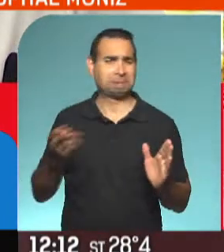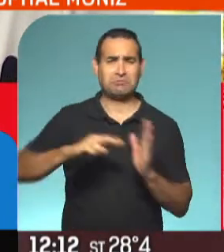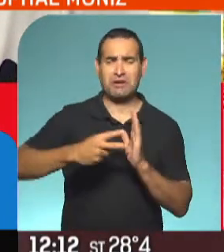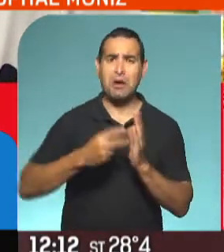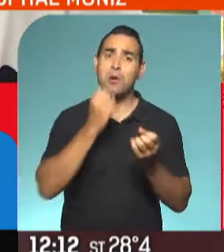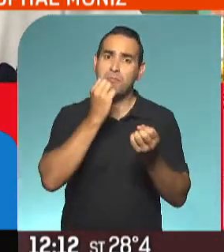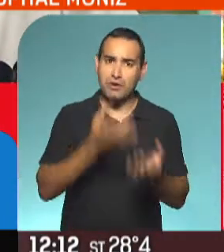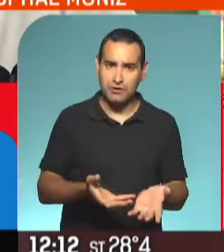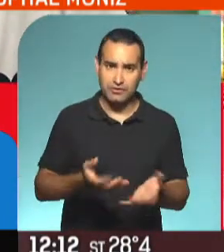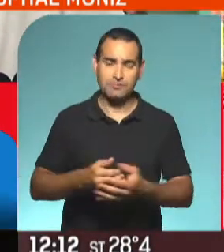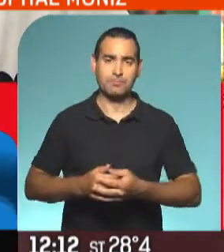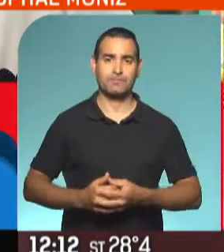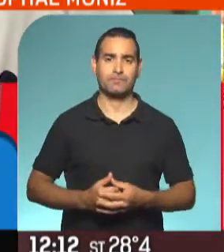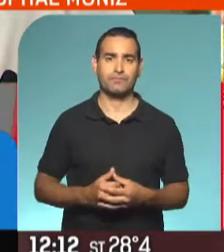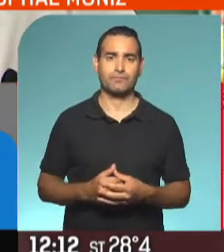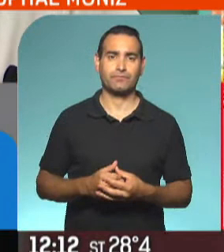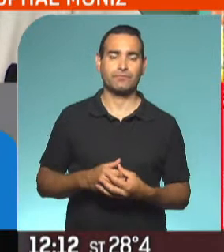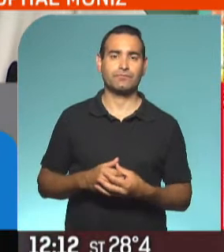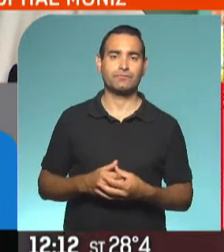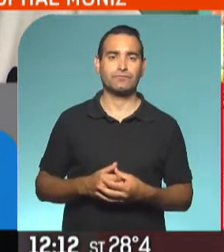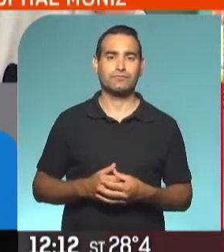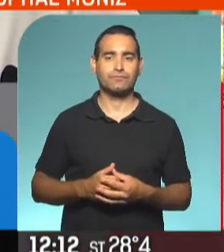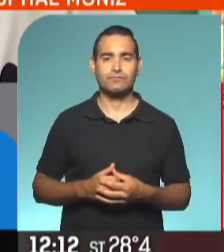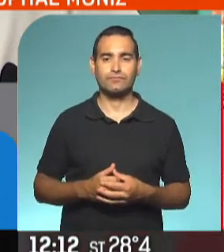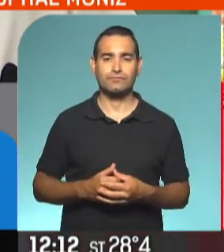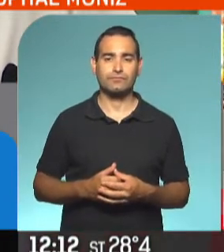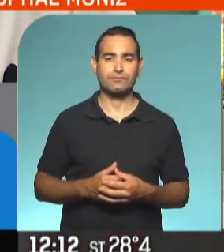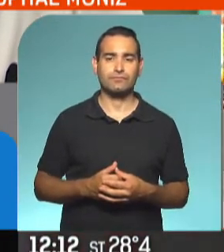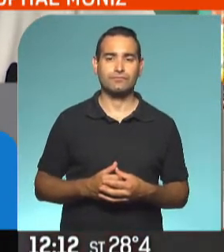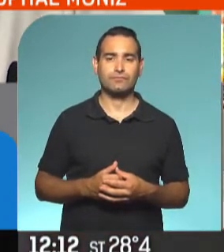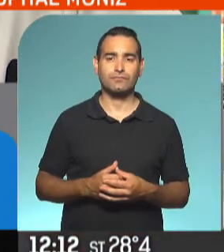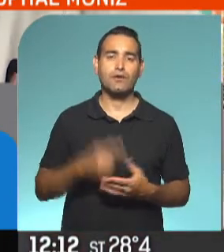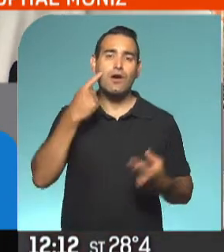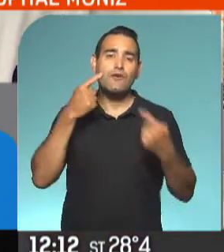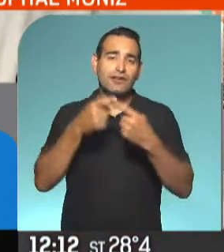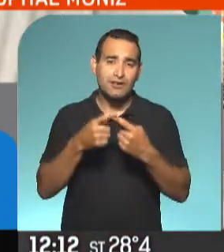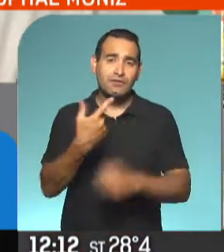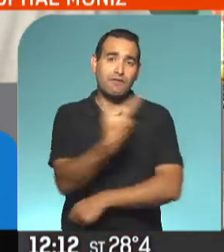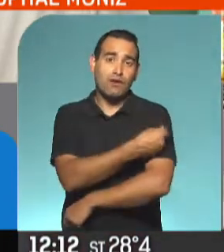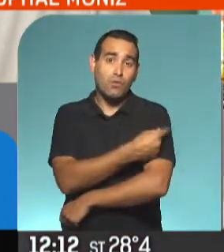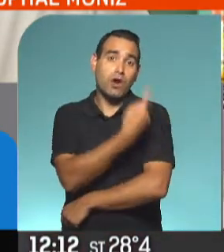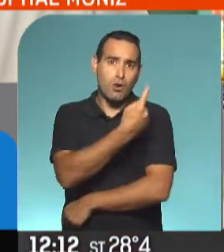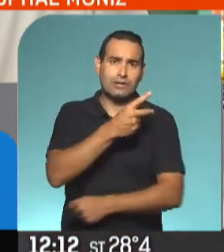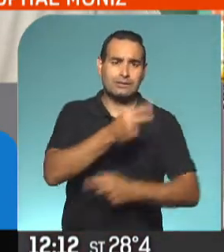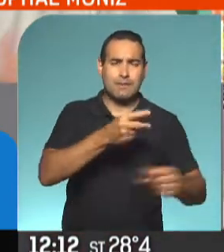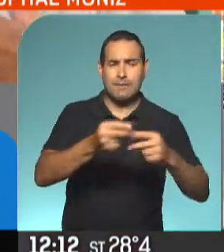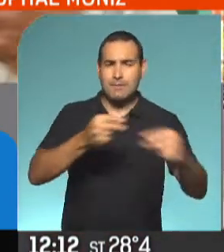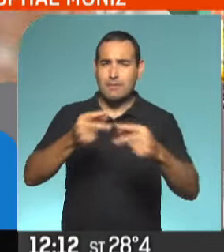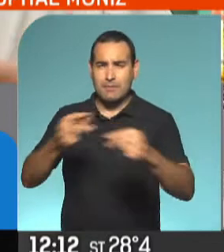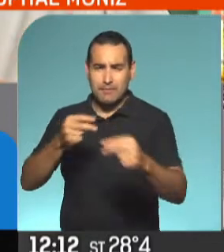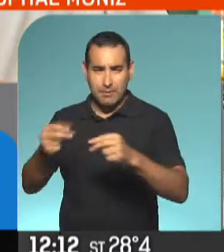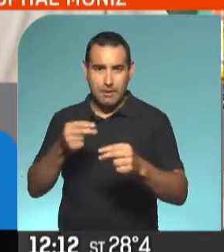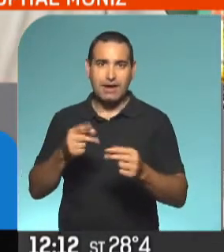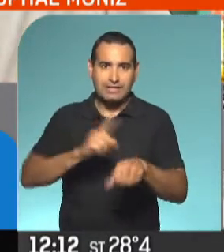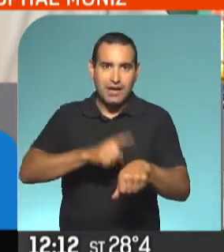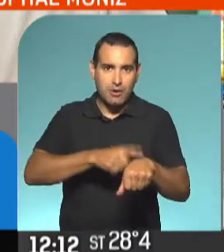más masiva de lo que sería el componente para dar una a cada persona y aumentar entonces esa base de una. Esto está